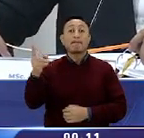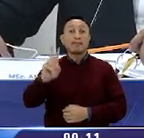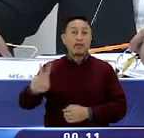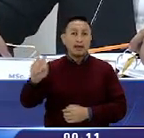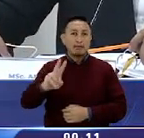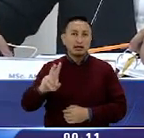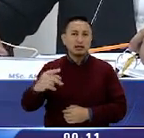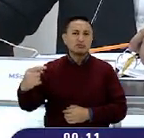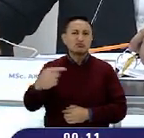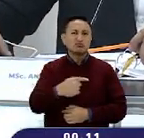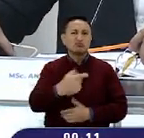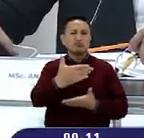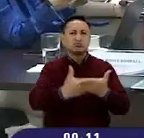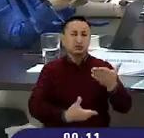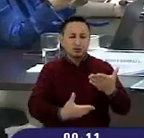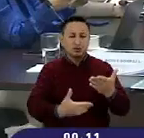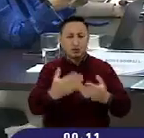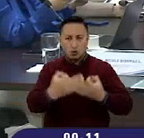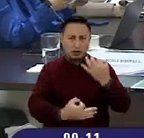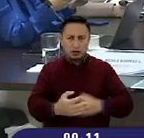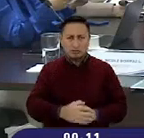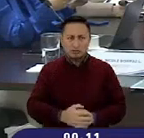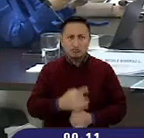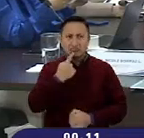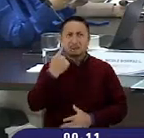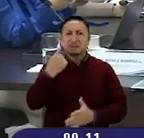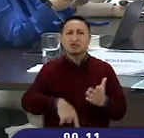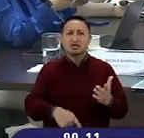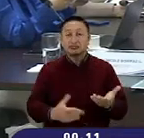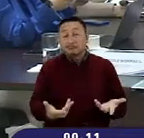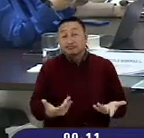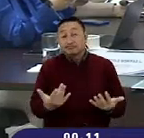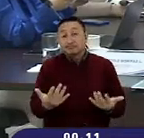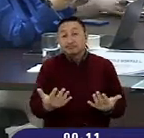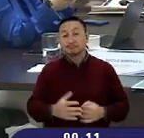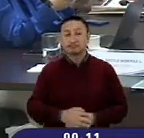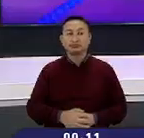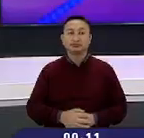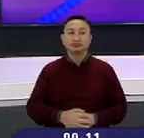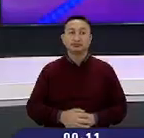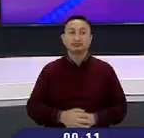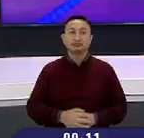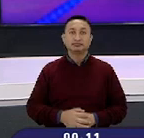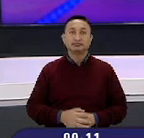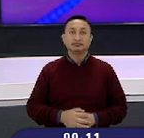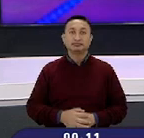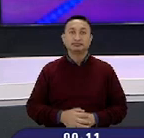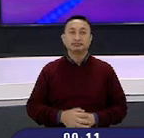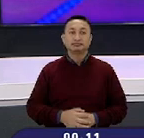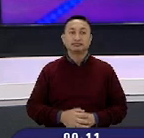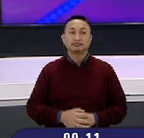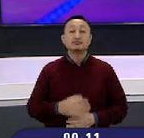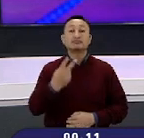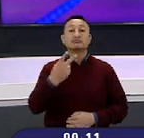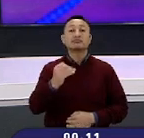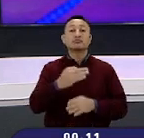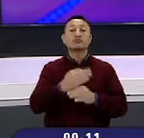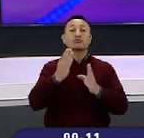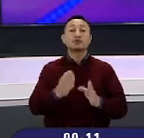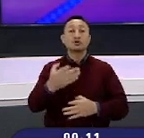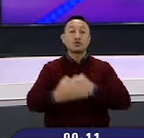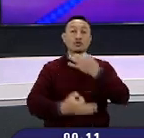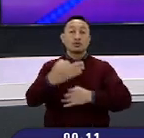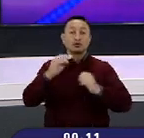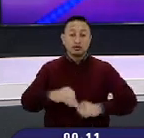qué contiene el informe jurídico, informó Héctor Romero. Cerca de una veintena de funcionarios